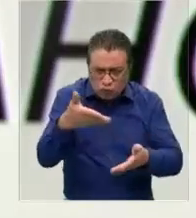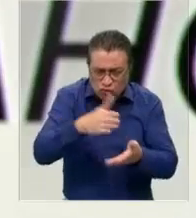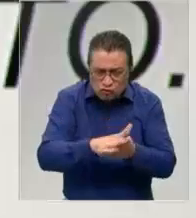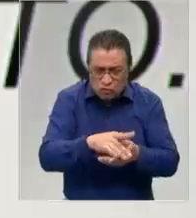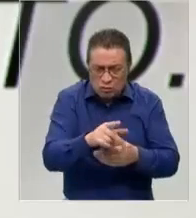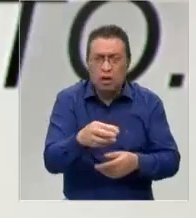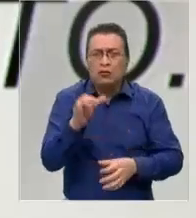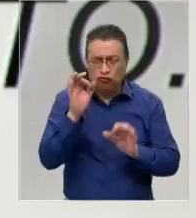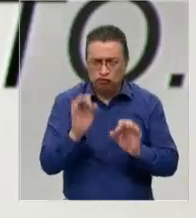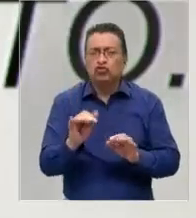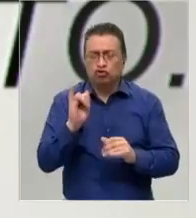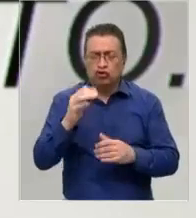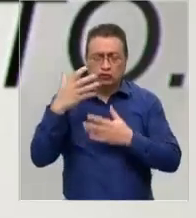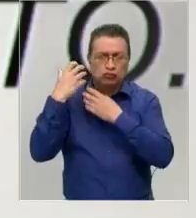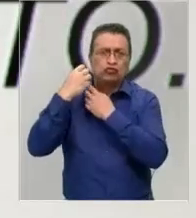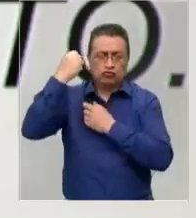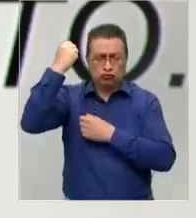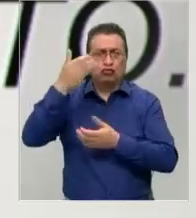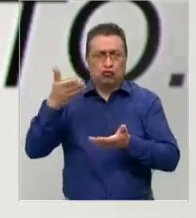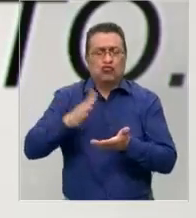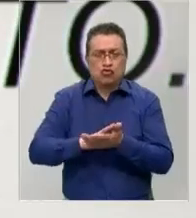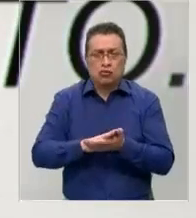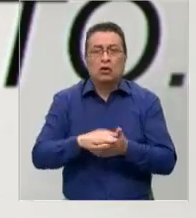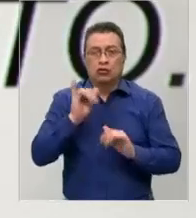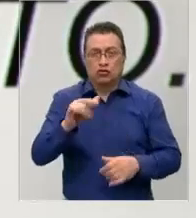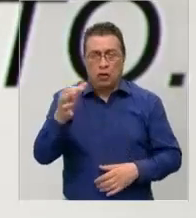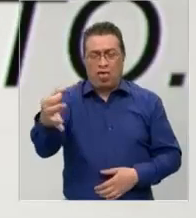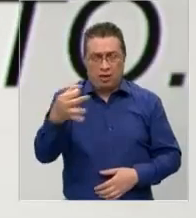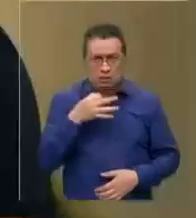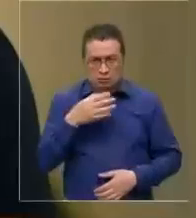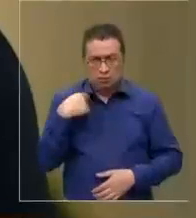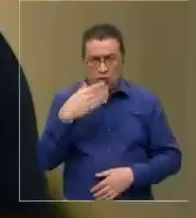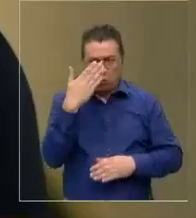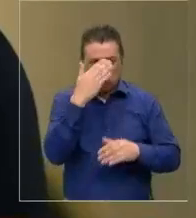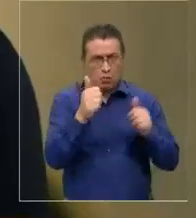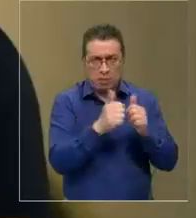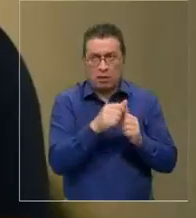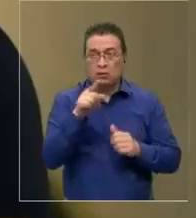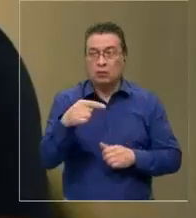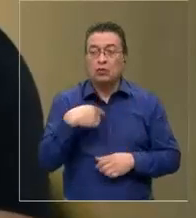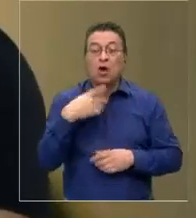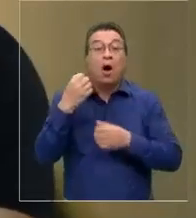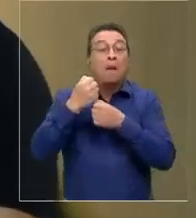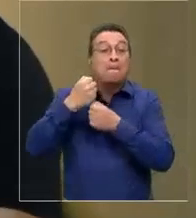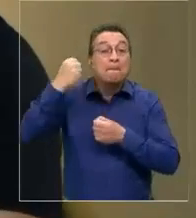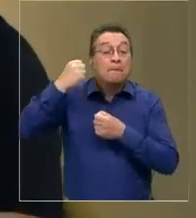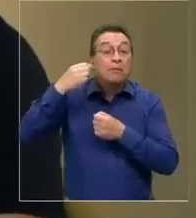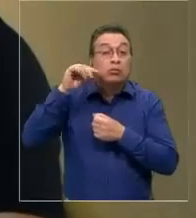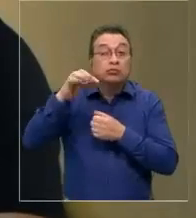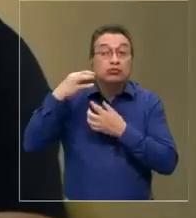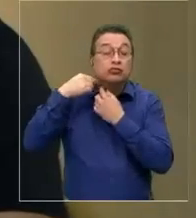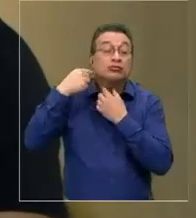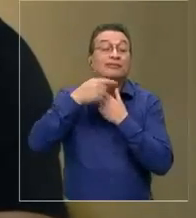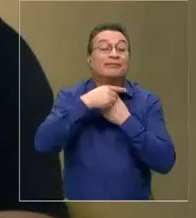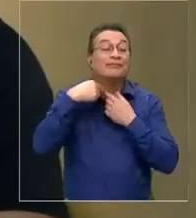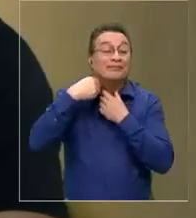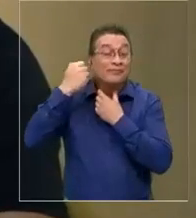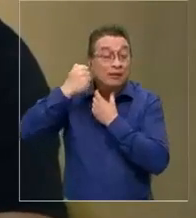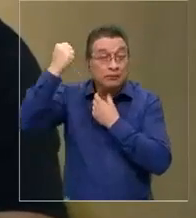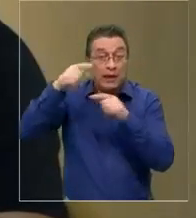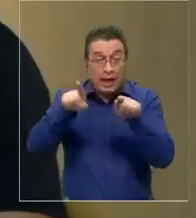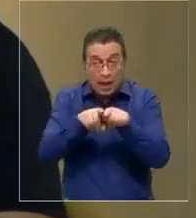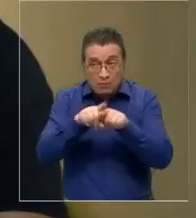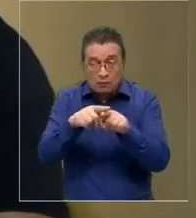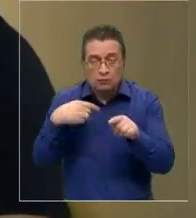la causa de muerte. Ella lo dijo textual, nunca me voy a olvidar, estaba frente a mis papás. Probé la correa o vínculo que tenía puesto en el cuello de su